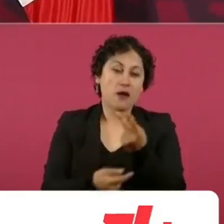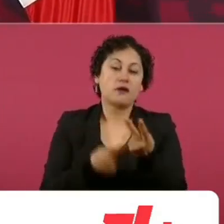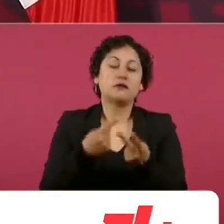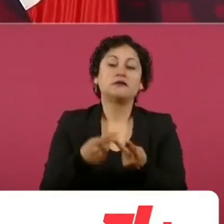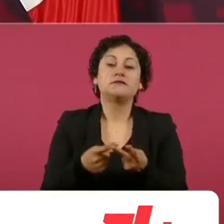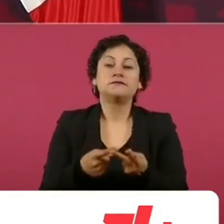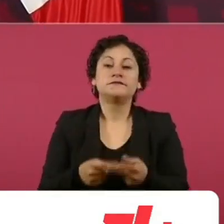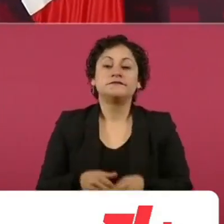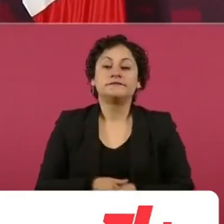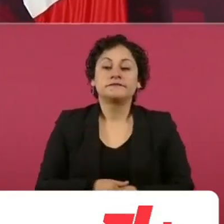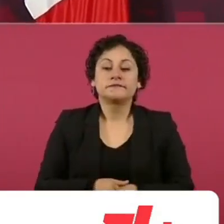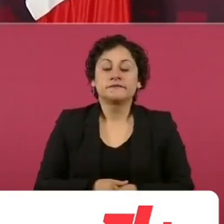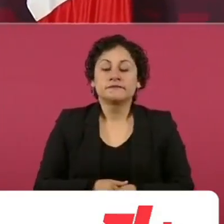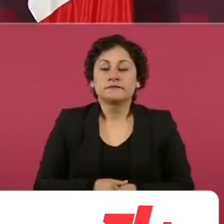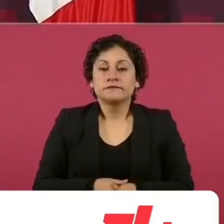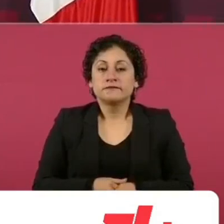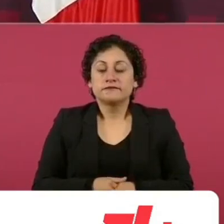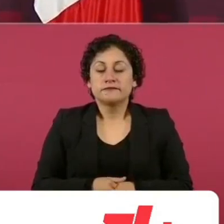2